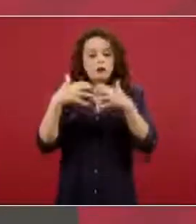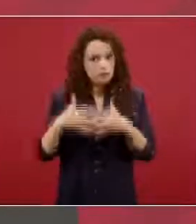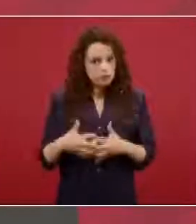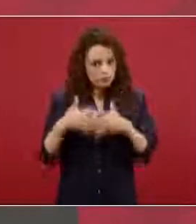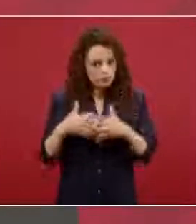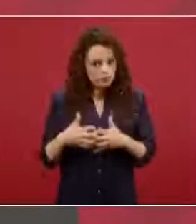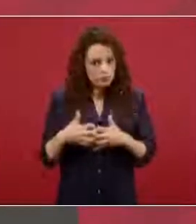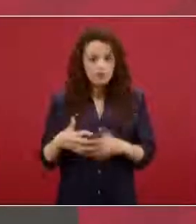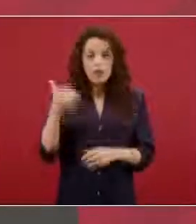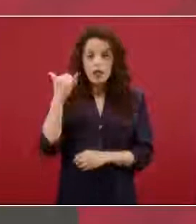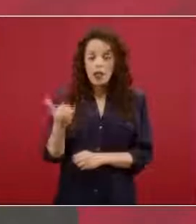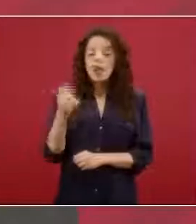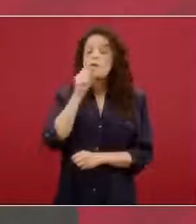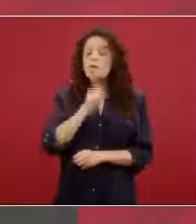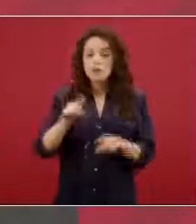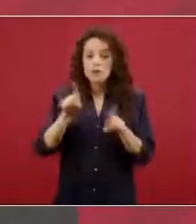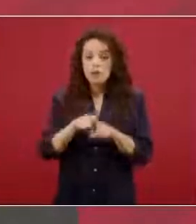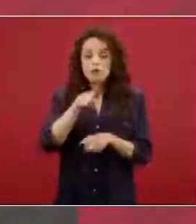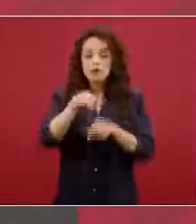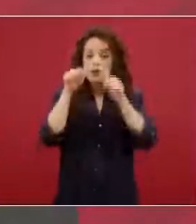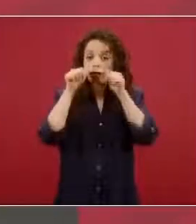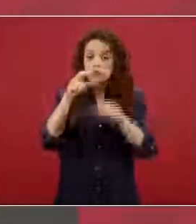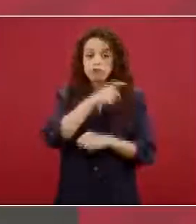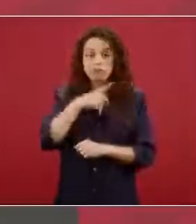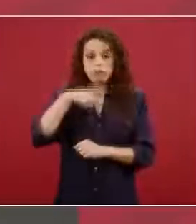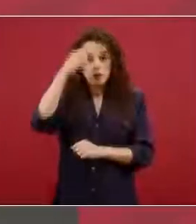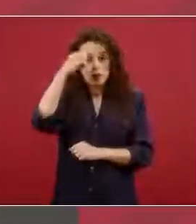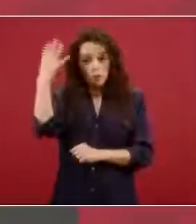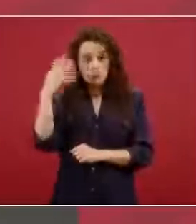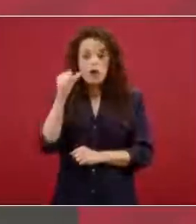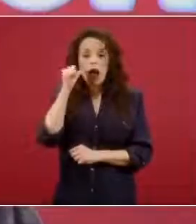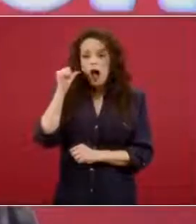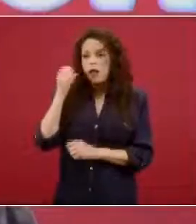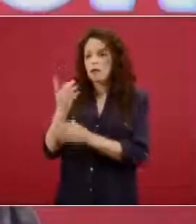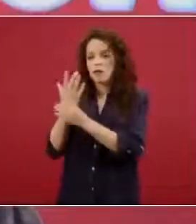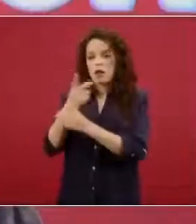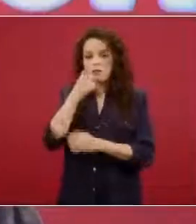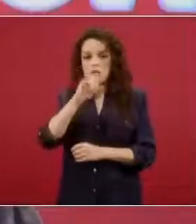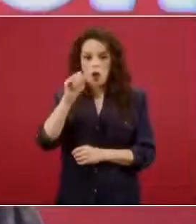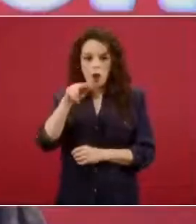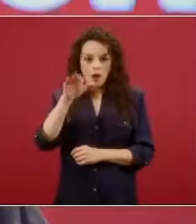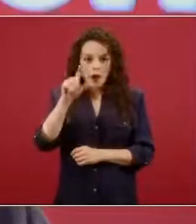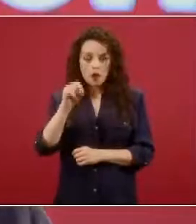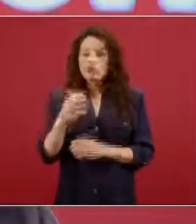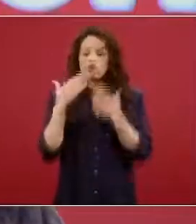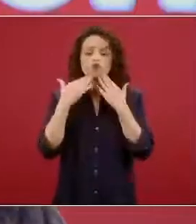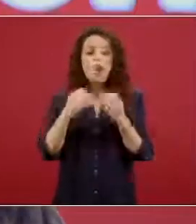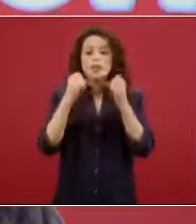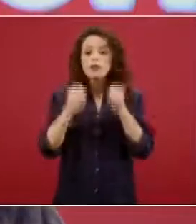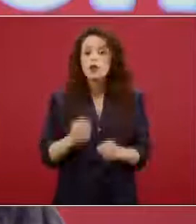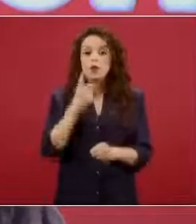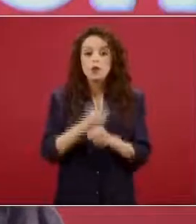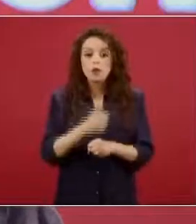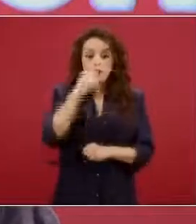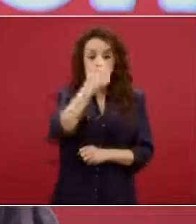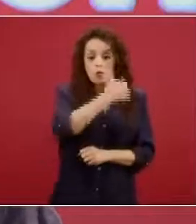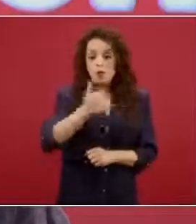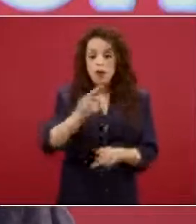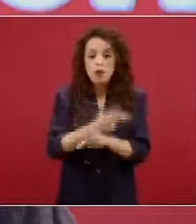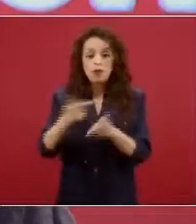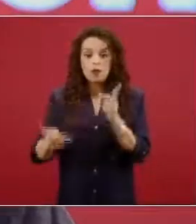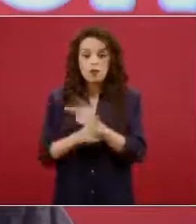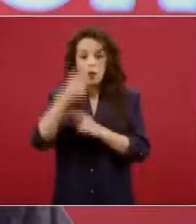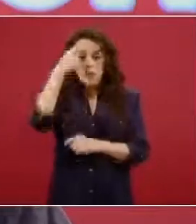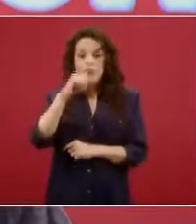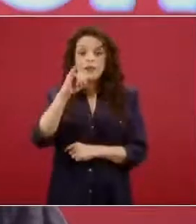vista, como comentábamos ayer, lo preguntaba Juan Carlos, que todavía no tenemos garantía de que cada uno de los productos